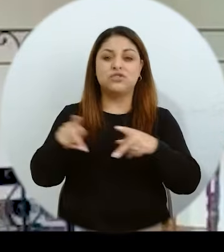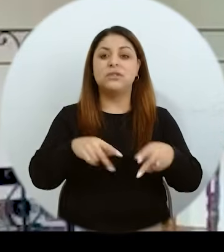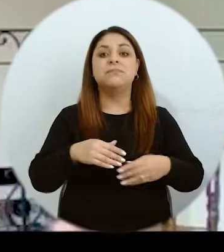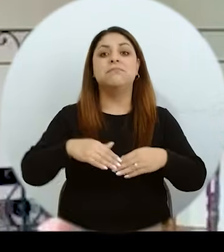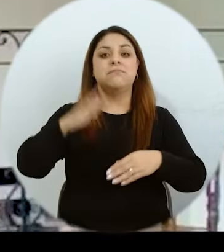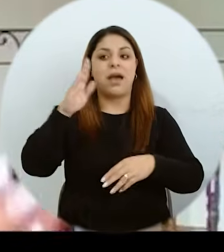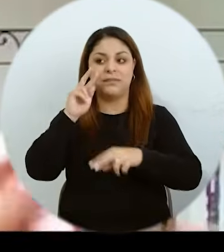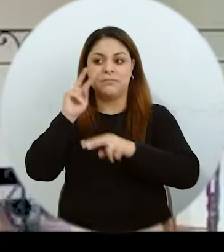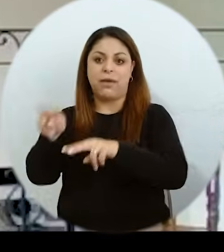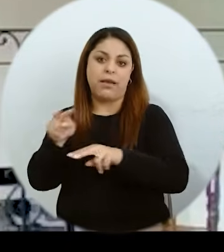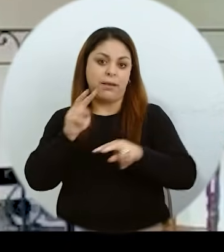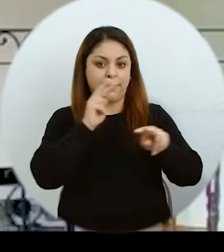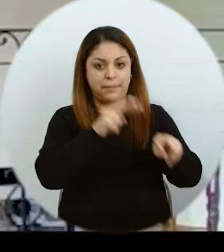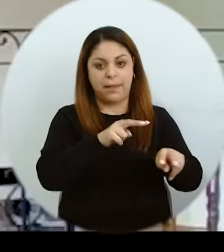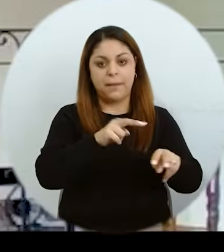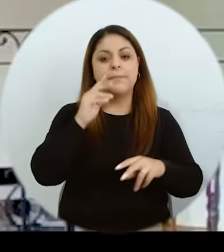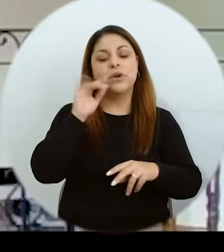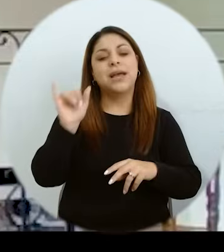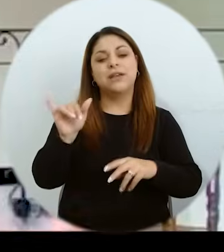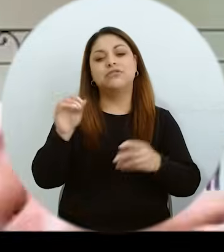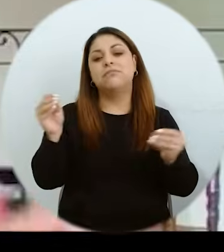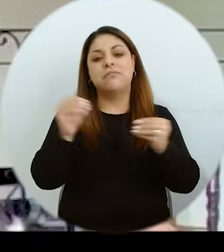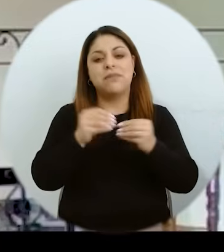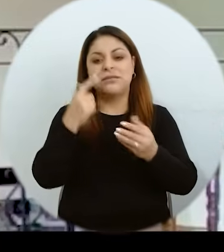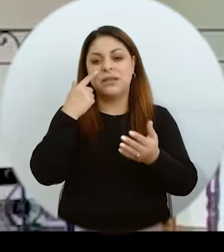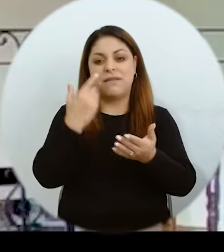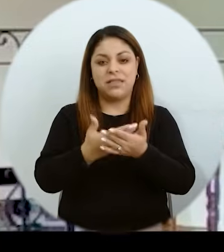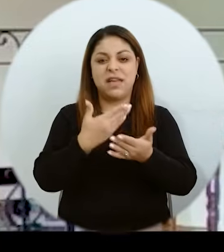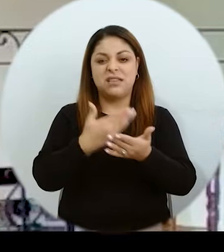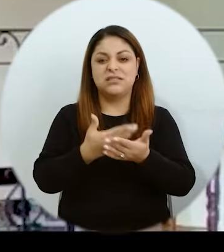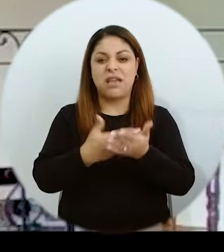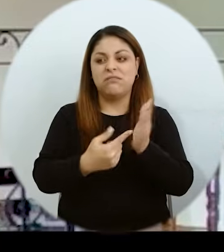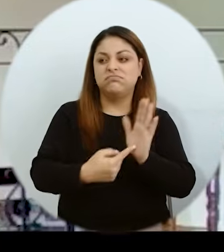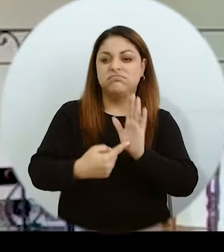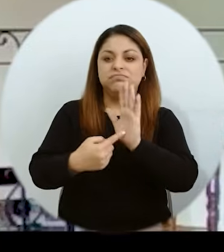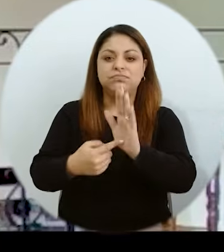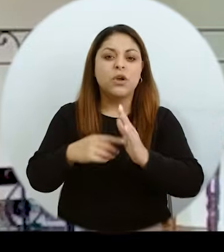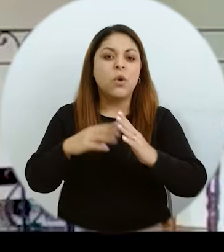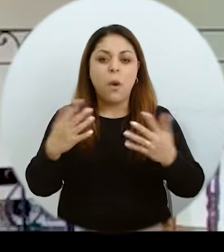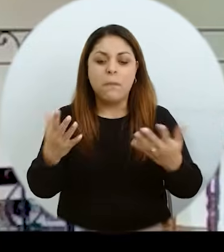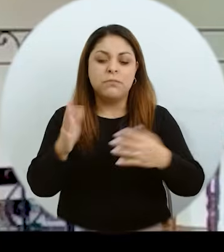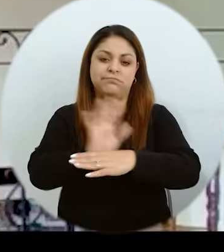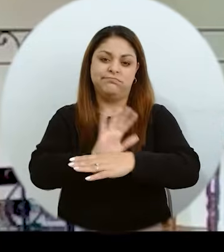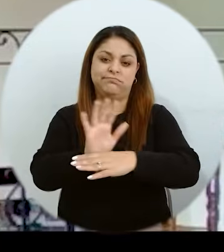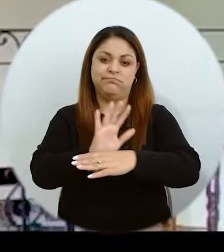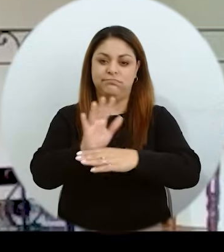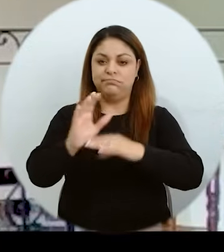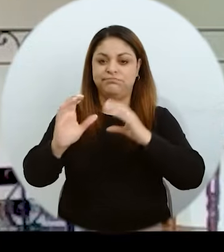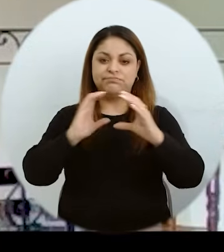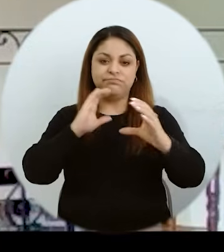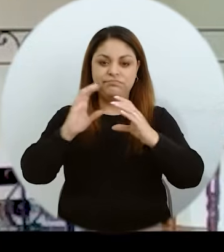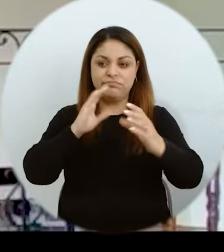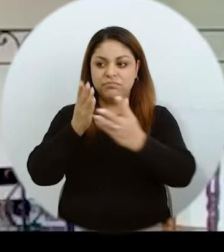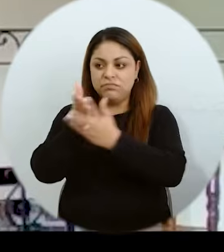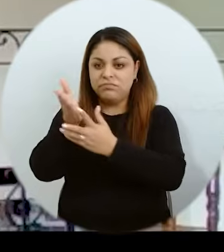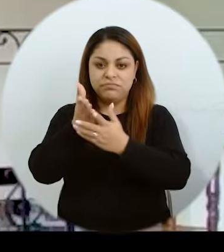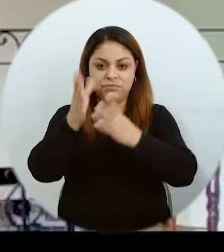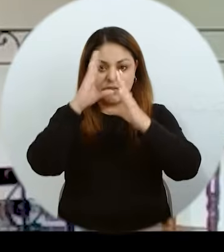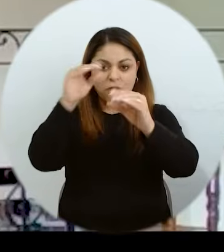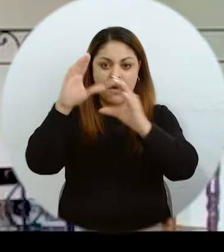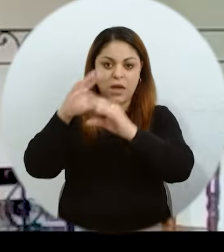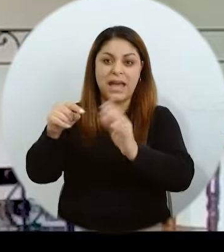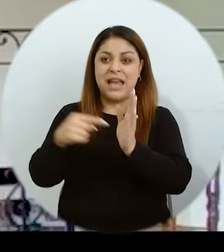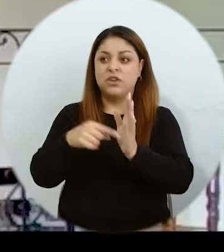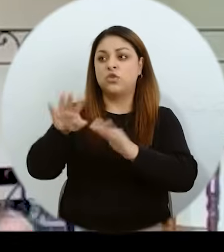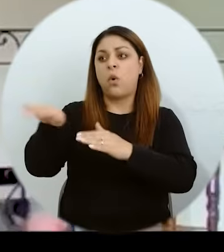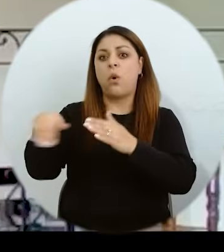la gente más ve, porque es lo que más se evidencia en los medios de comunicación. Y entonces,